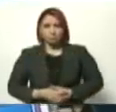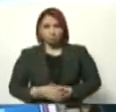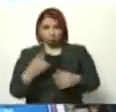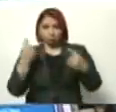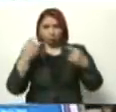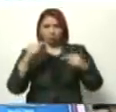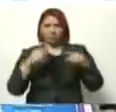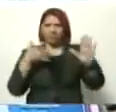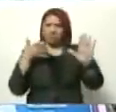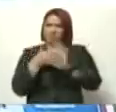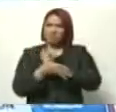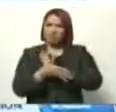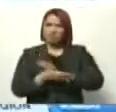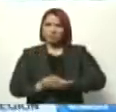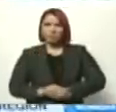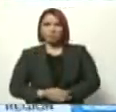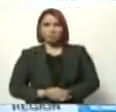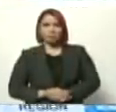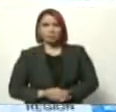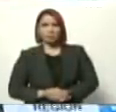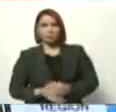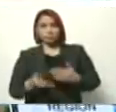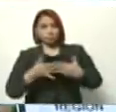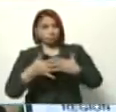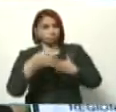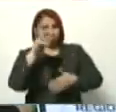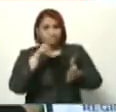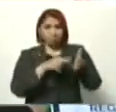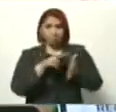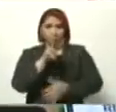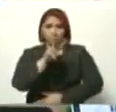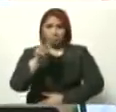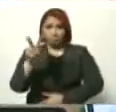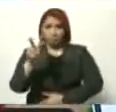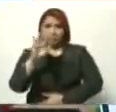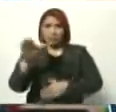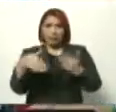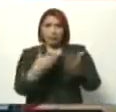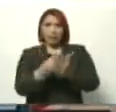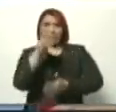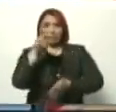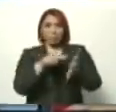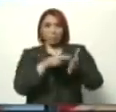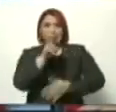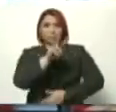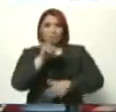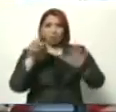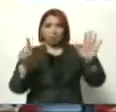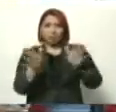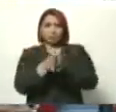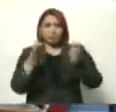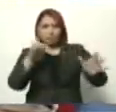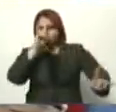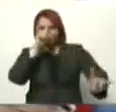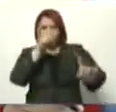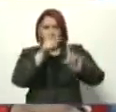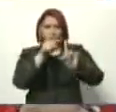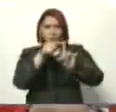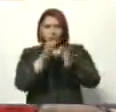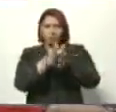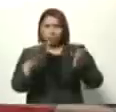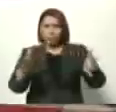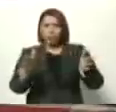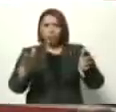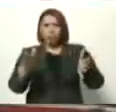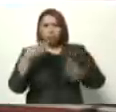que corresponde en este periodo del 2022 al 2026, grandes retos, grandes